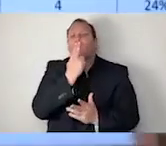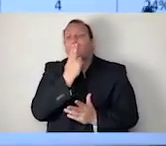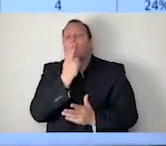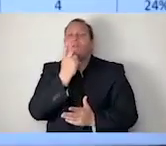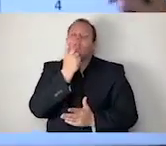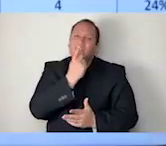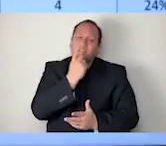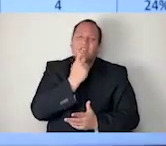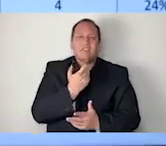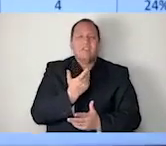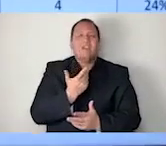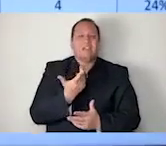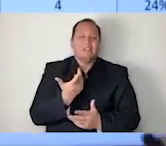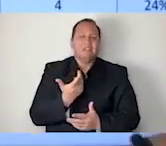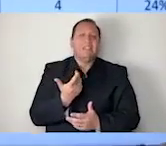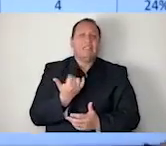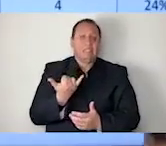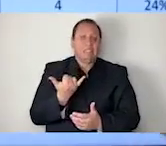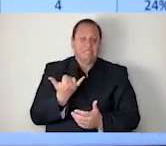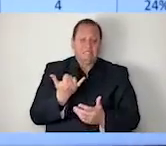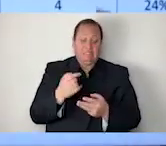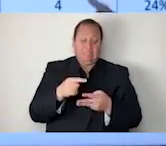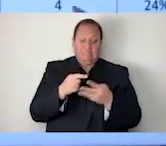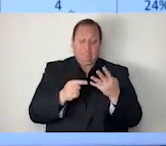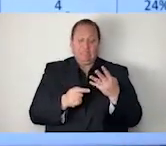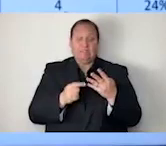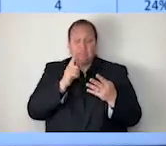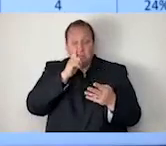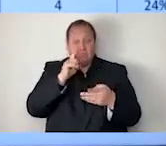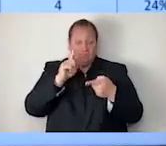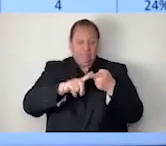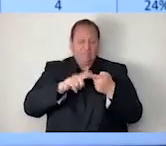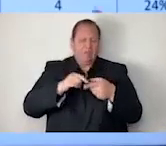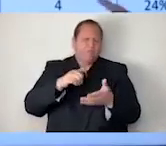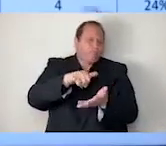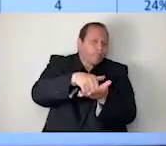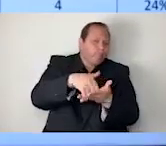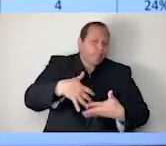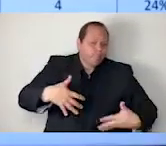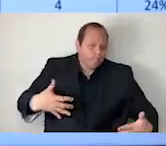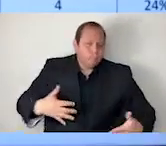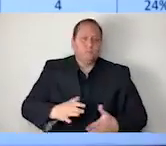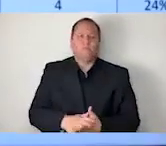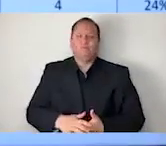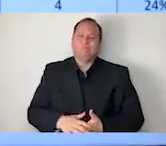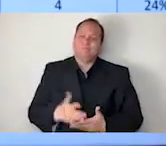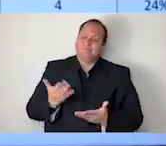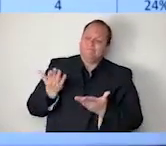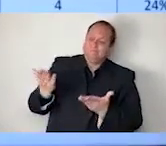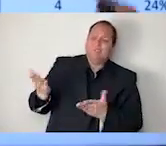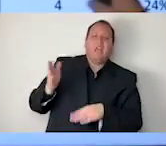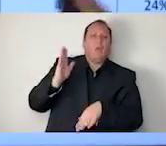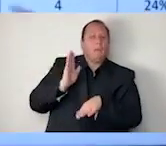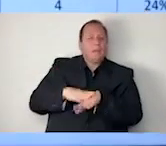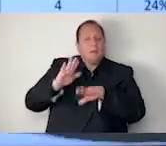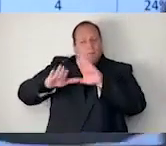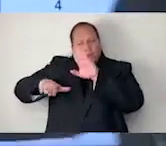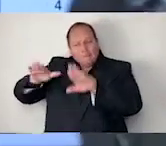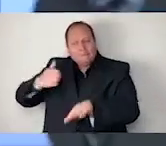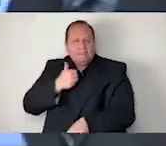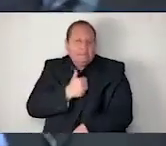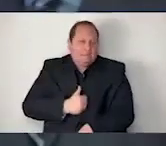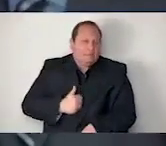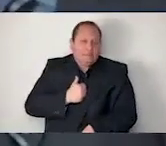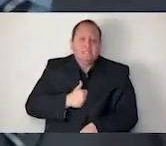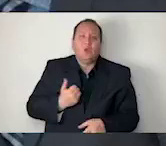estos son desafortunadamente las muertes que tenemos tenemos cuatro muertes en mujeres 13 en hombres está aquí